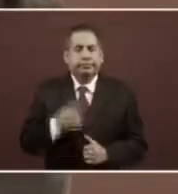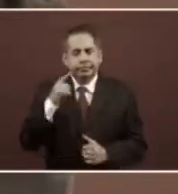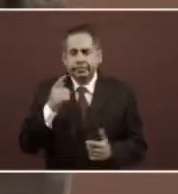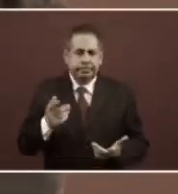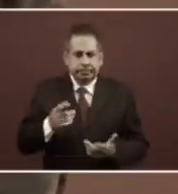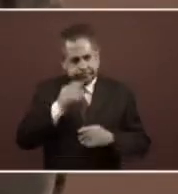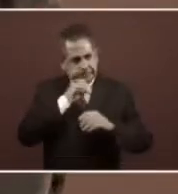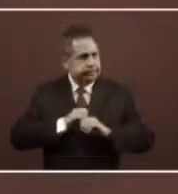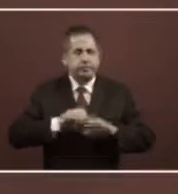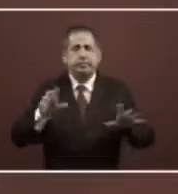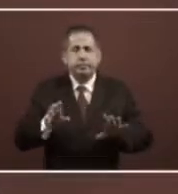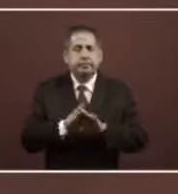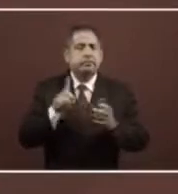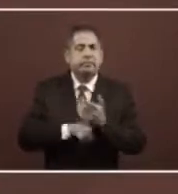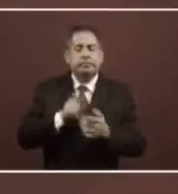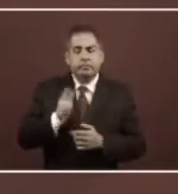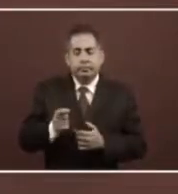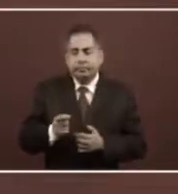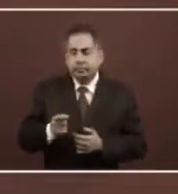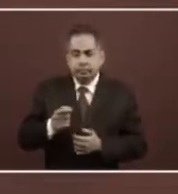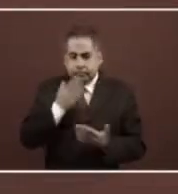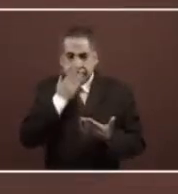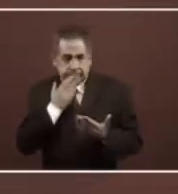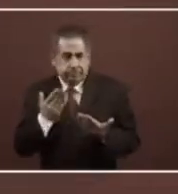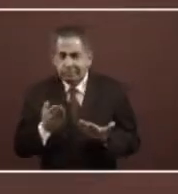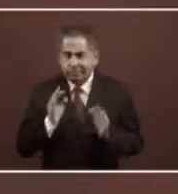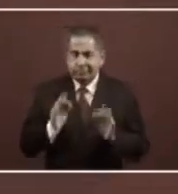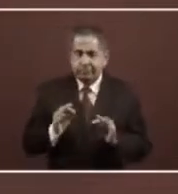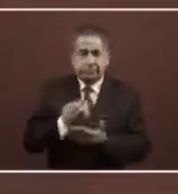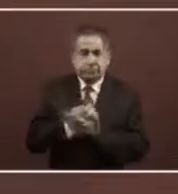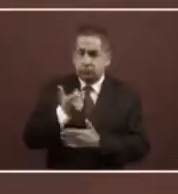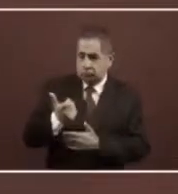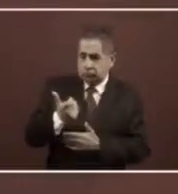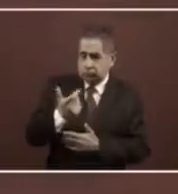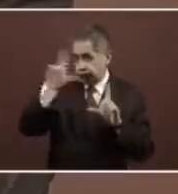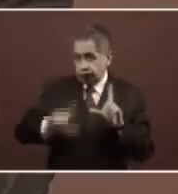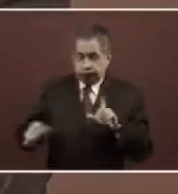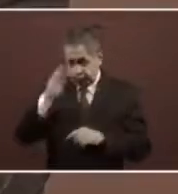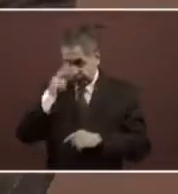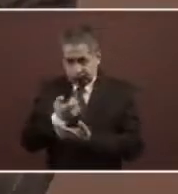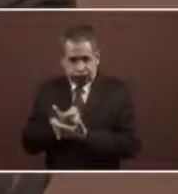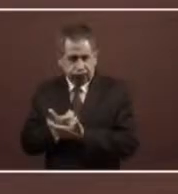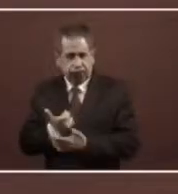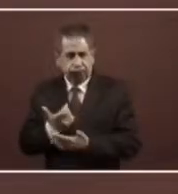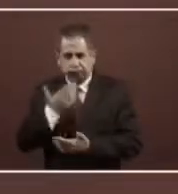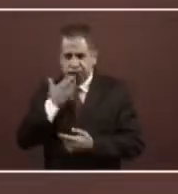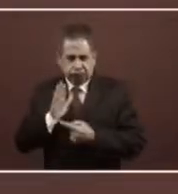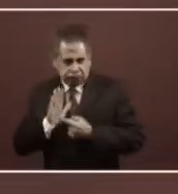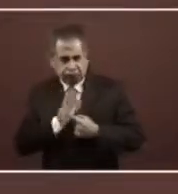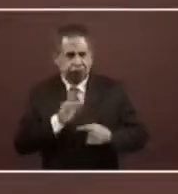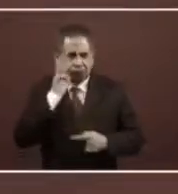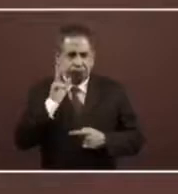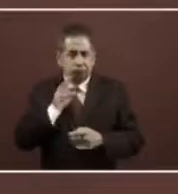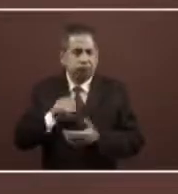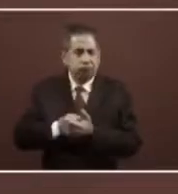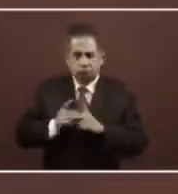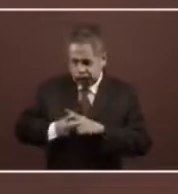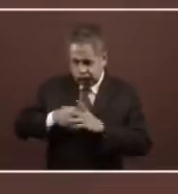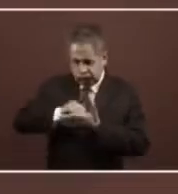para dar a conocer de que está muy bien la economía, y lo voy a probar. Entonces lo voy a probar con